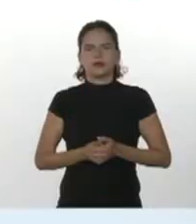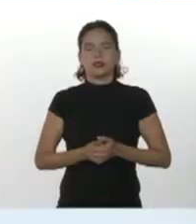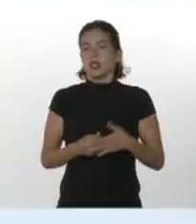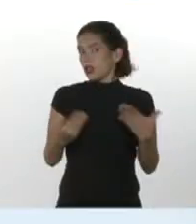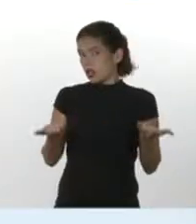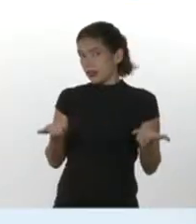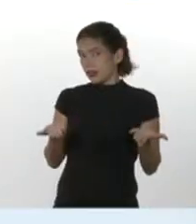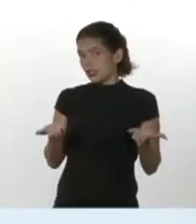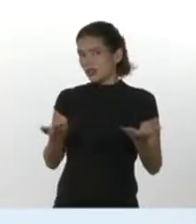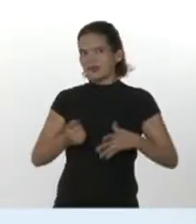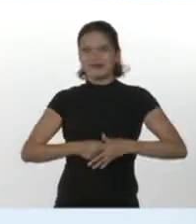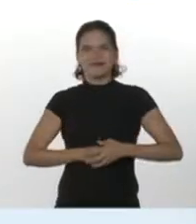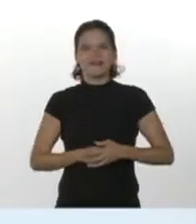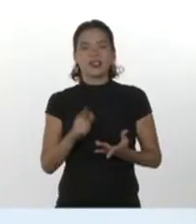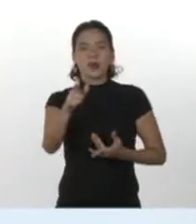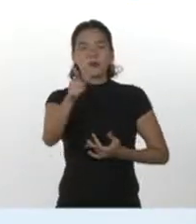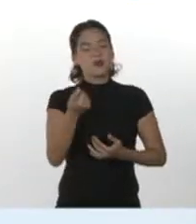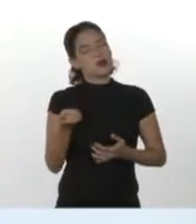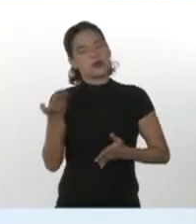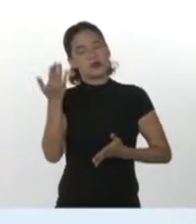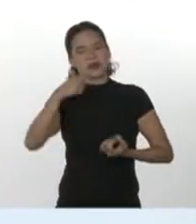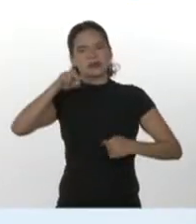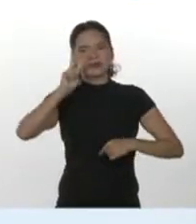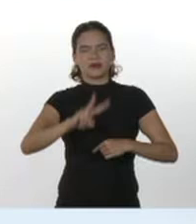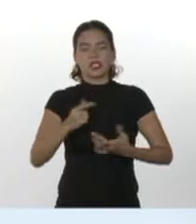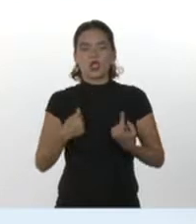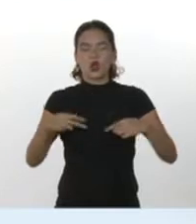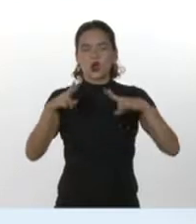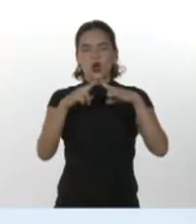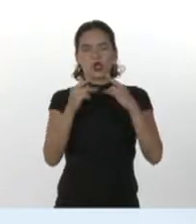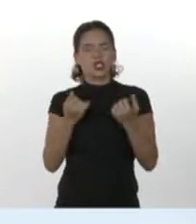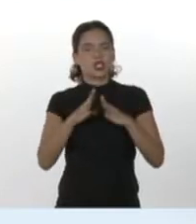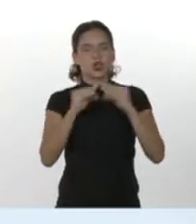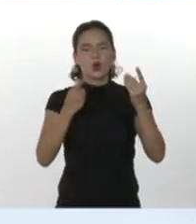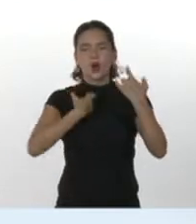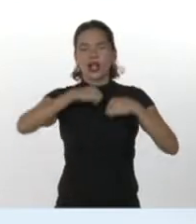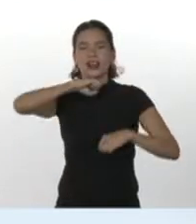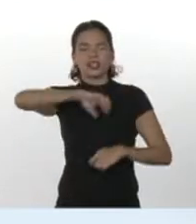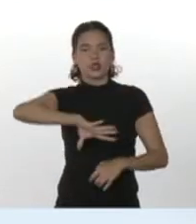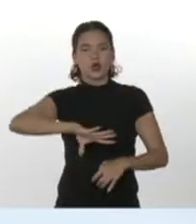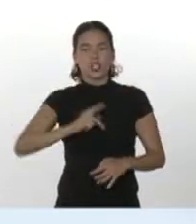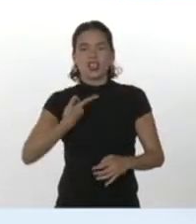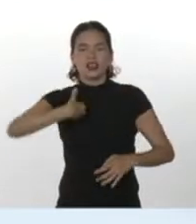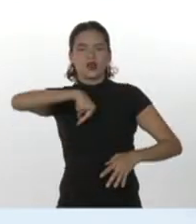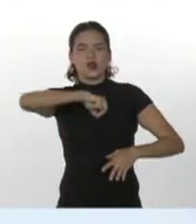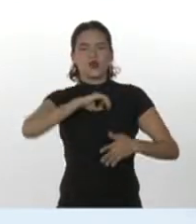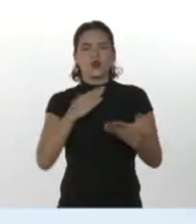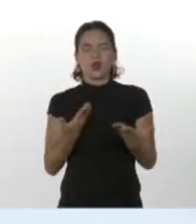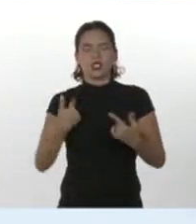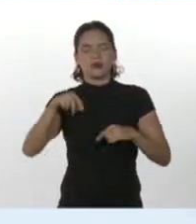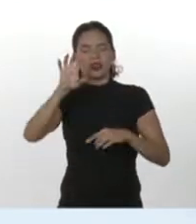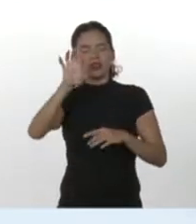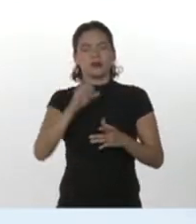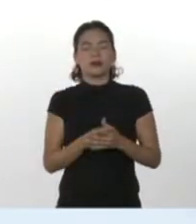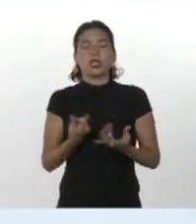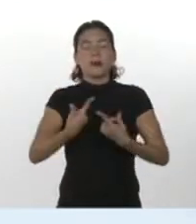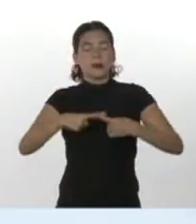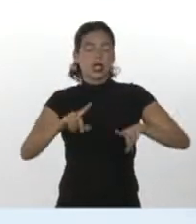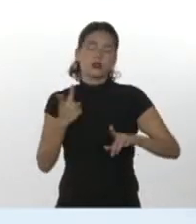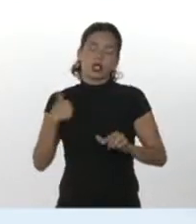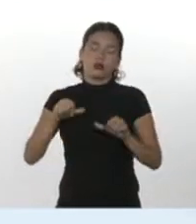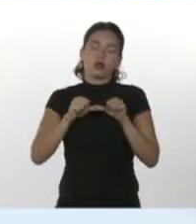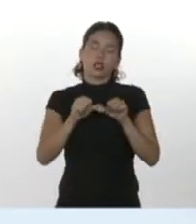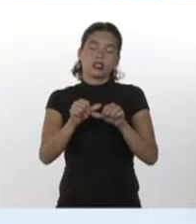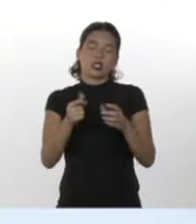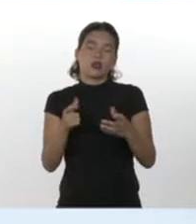¿Y qué les pareció? Muy interesante, ¿verdad? Conocer los hechos históricos y significativos de nuestro país. Pero debemos